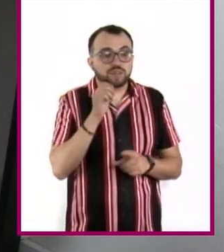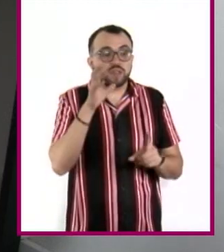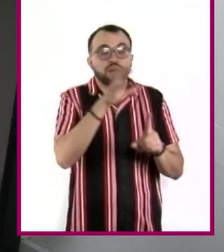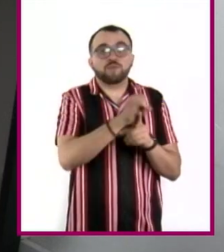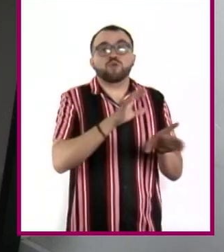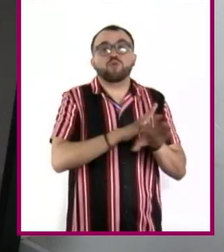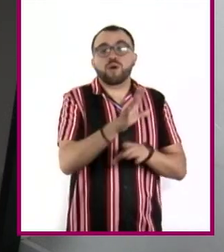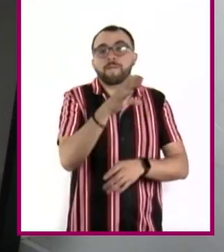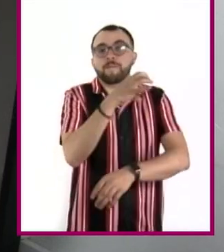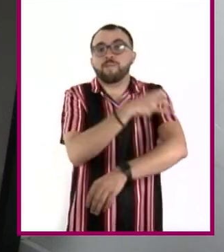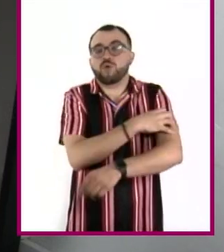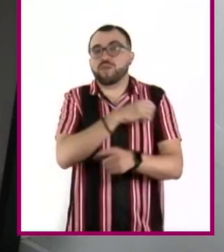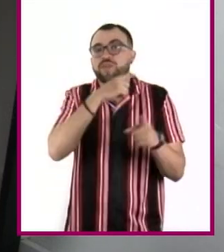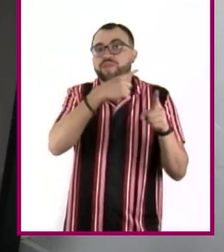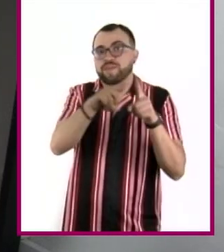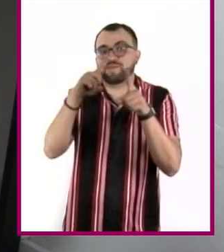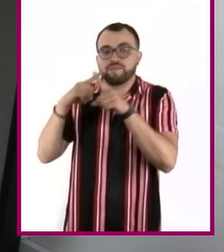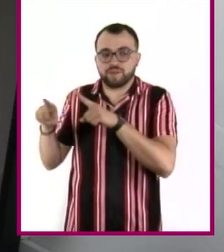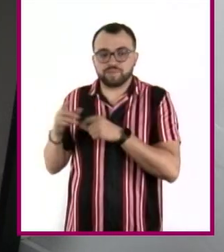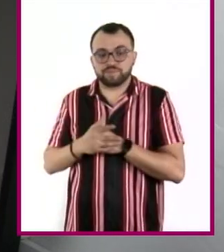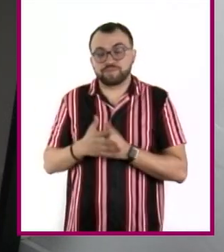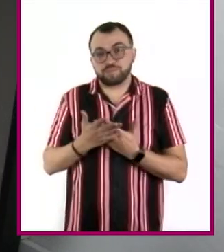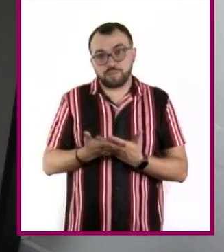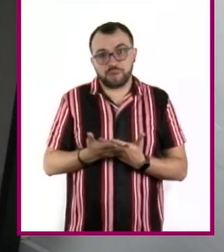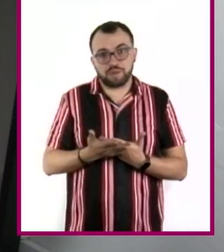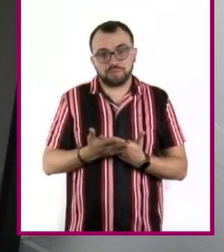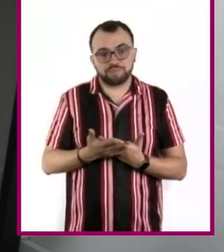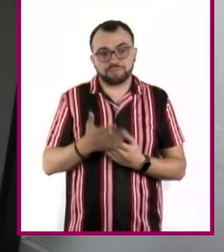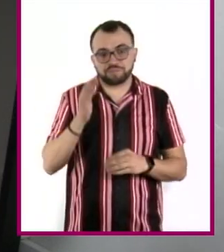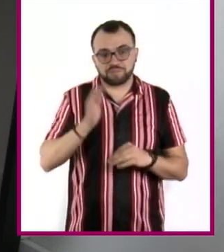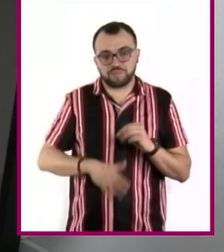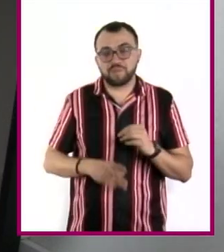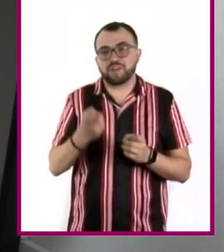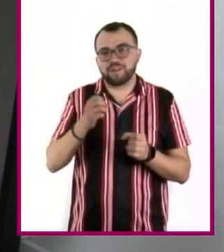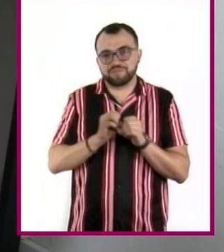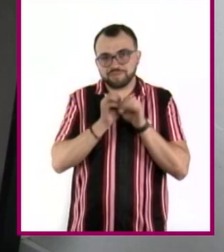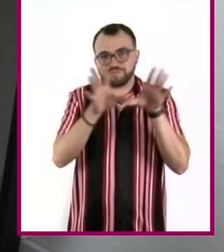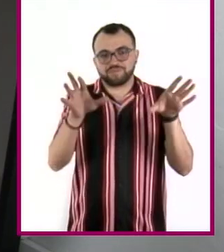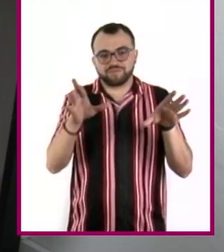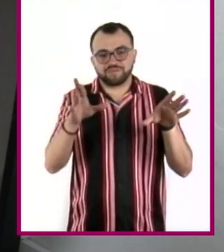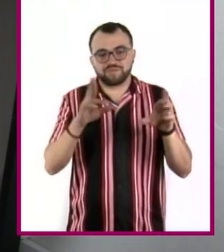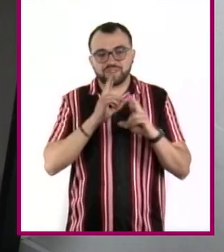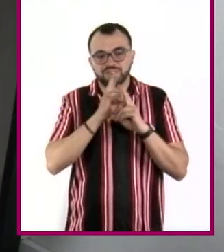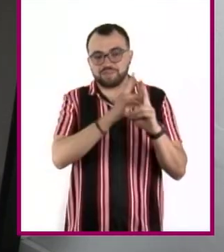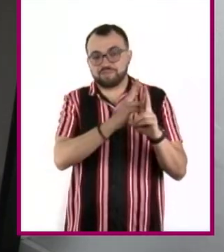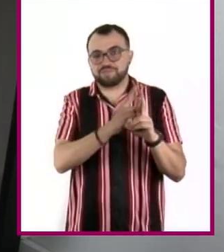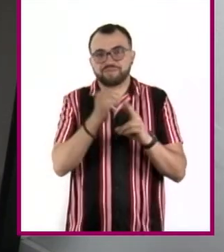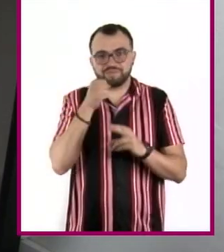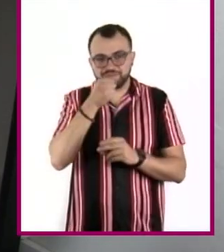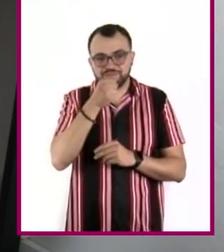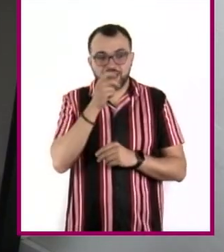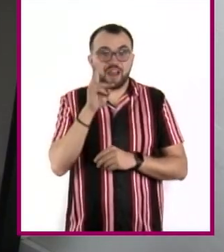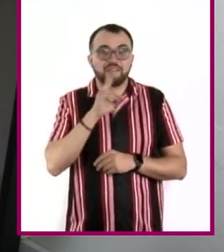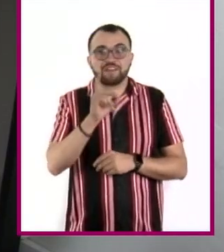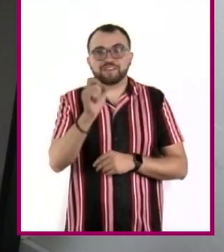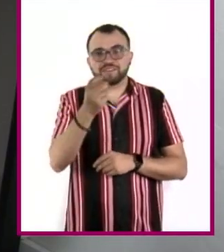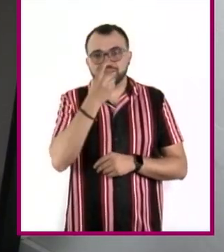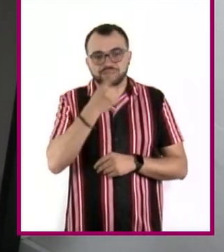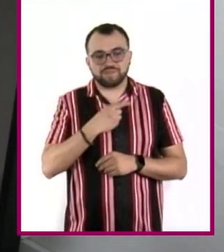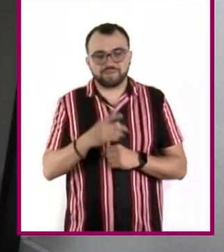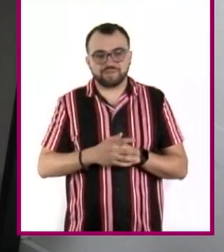poder distinto. Cierto. En fin, habrá que publicar el reportaje y ver qué nos dicen. Me parece muy